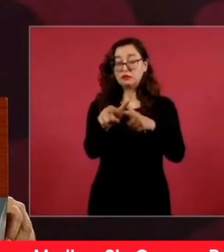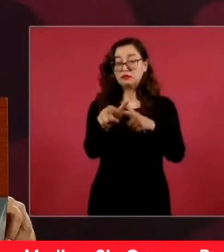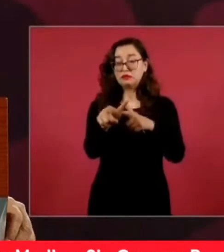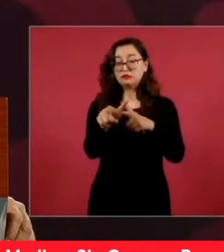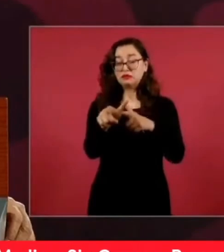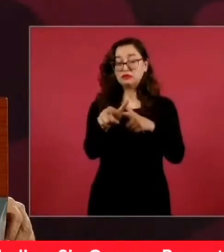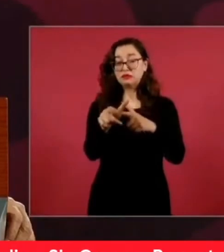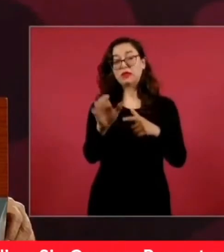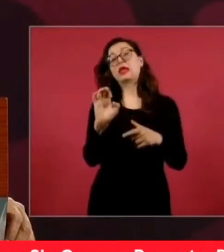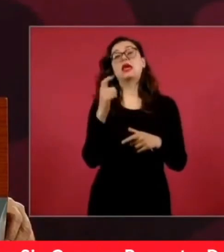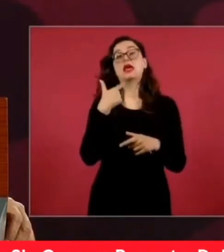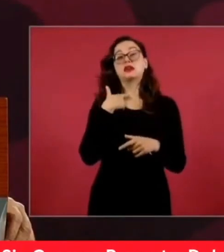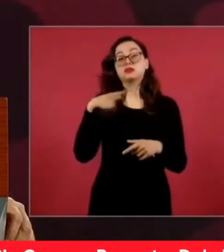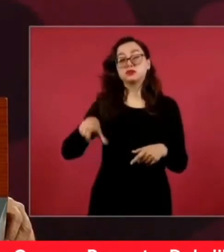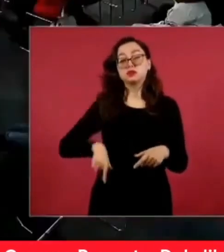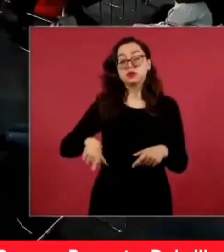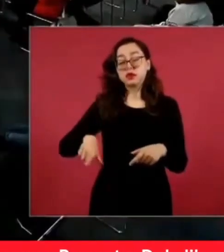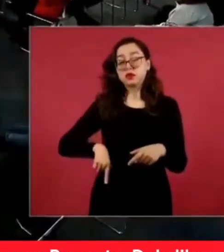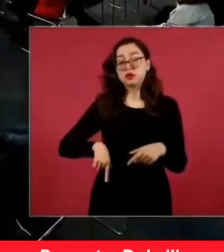A ver, ¿por qué no pones